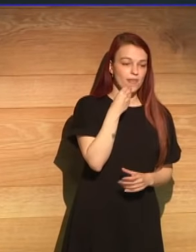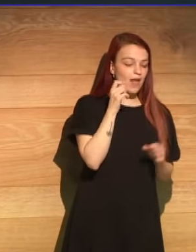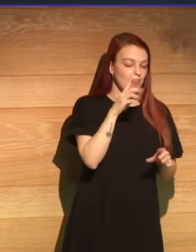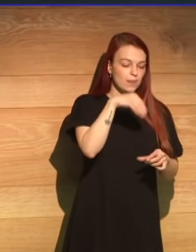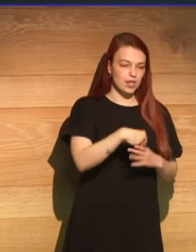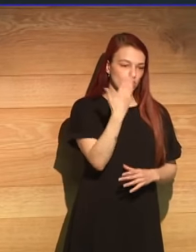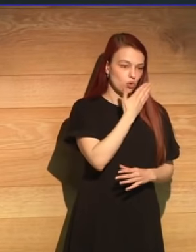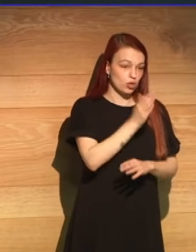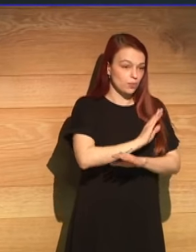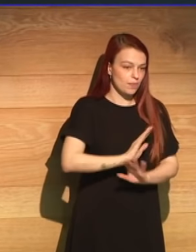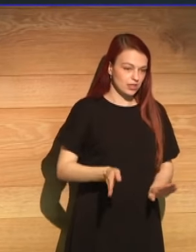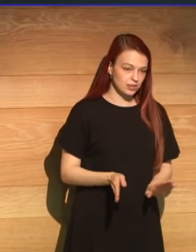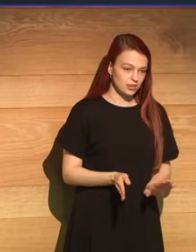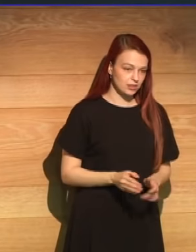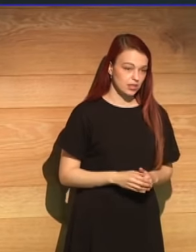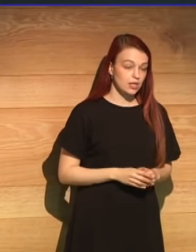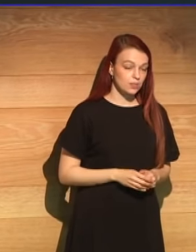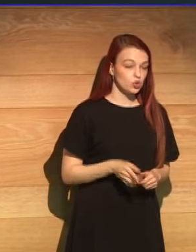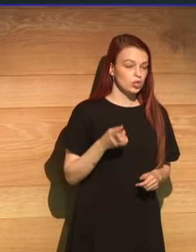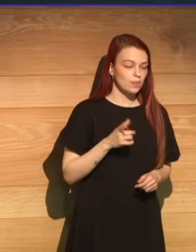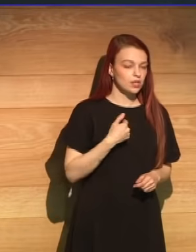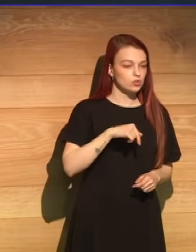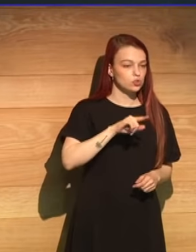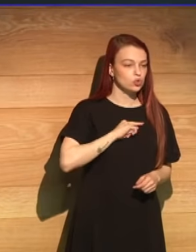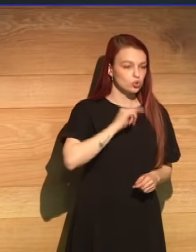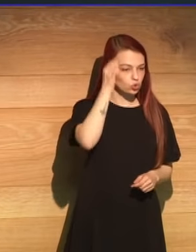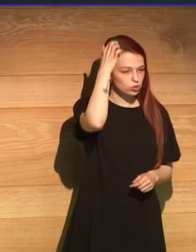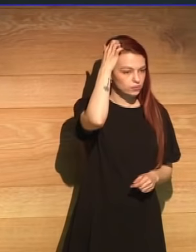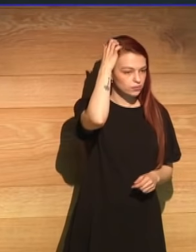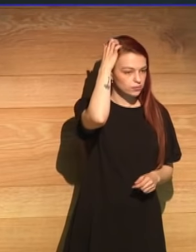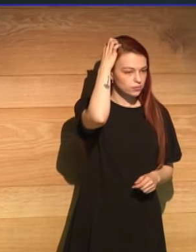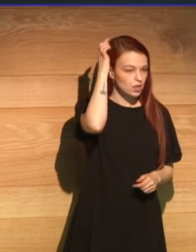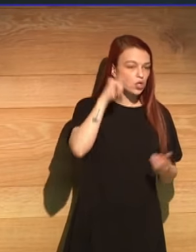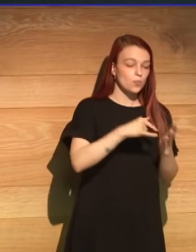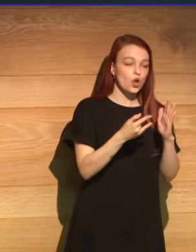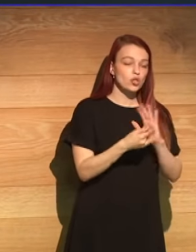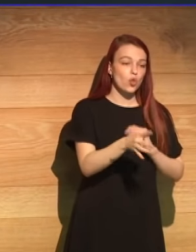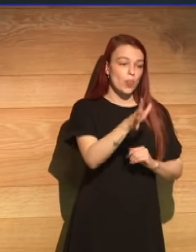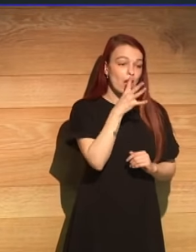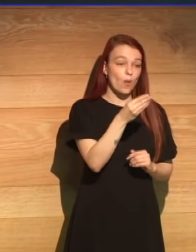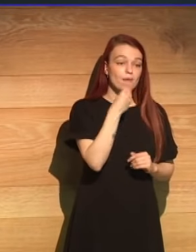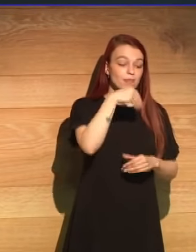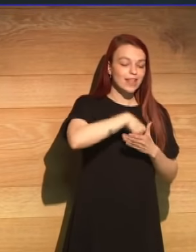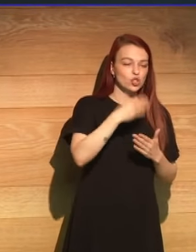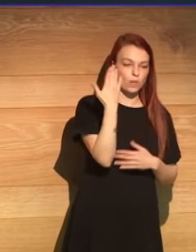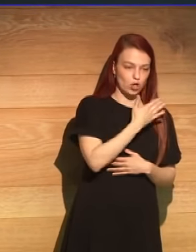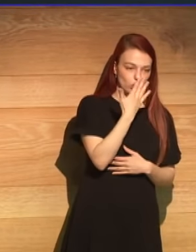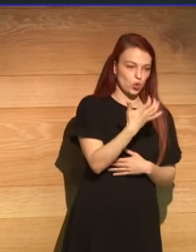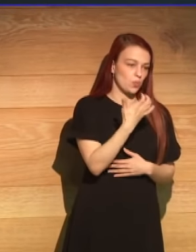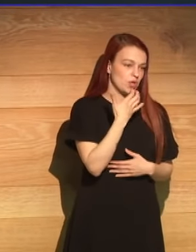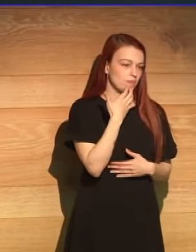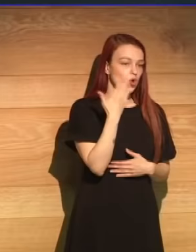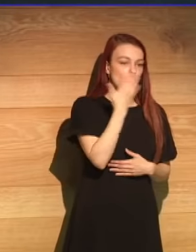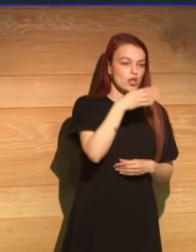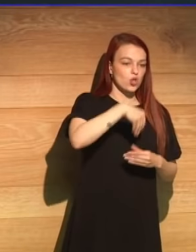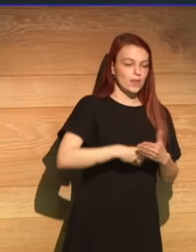le entrega en la escuela. Pero además, cada vez más hemos integrado proyectos de agua y de nutrición en las escuelas, por ejemplo, creando huertos